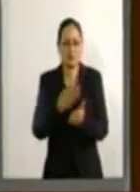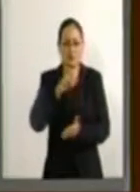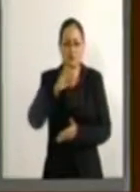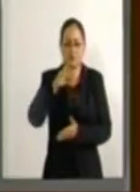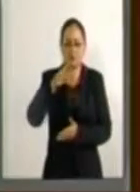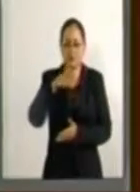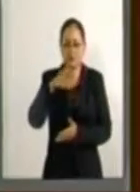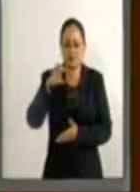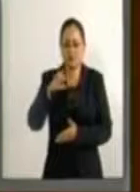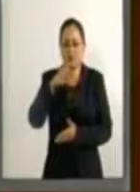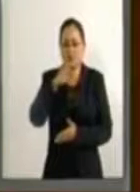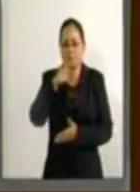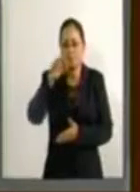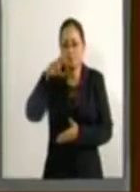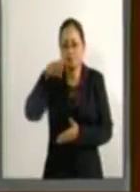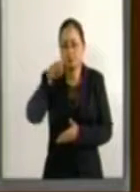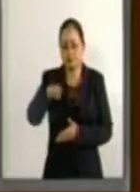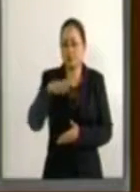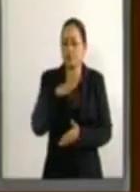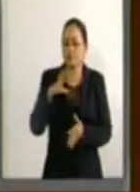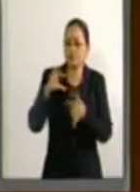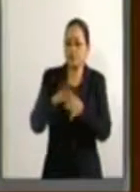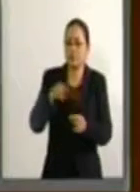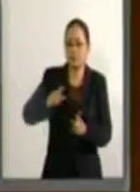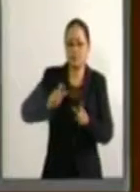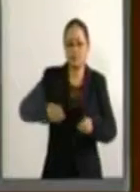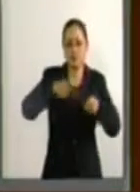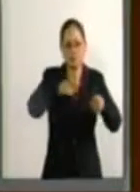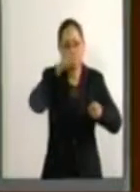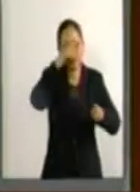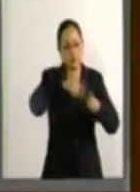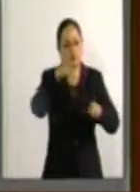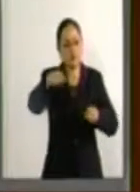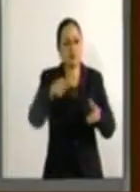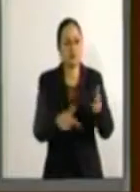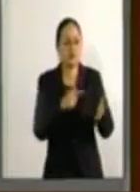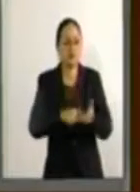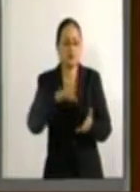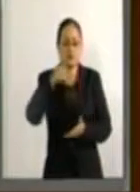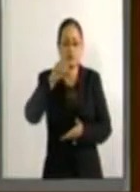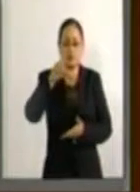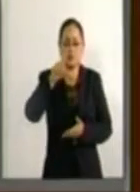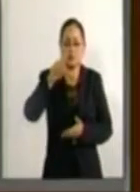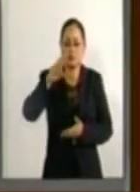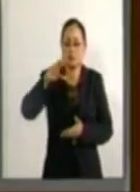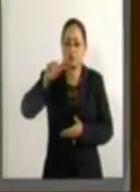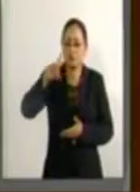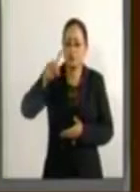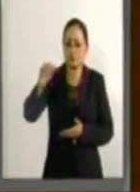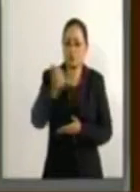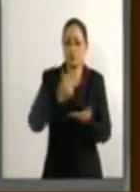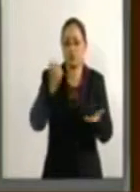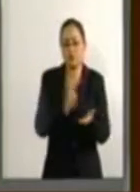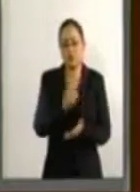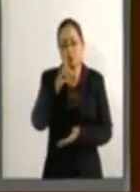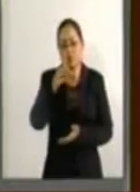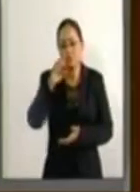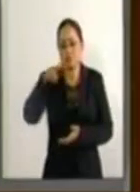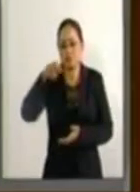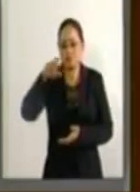ella va a Denver. De ella designada como cónsul general de México en Denver, Colorado, ella reconoció la necesidad de aprovechar